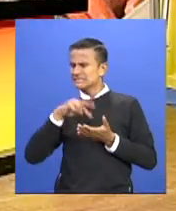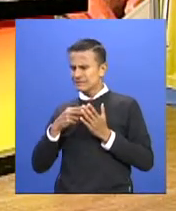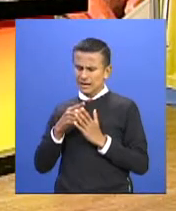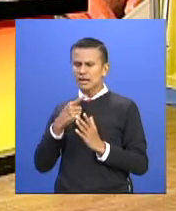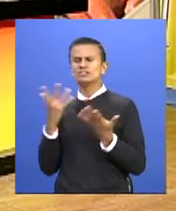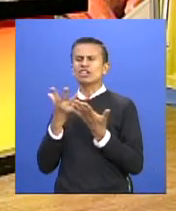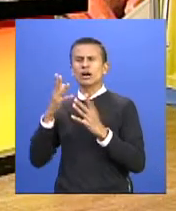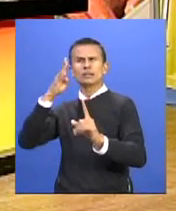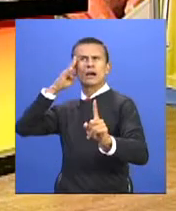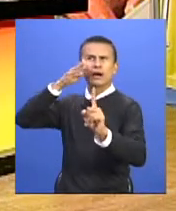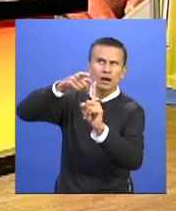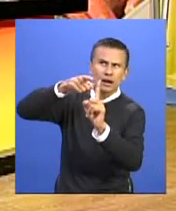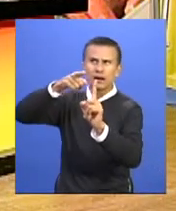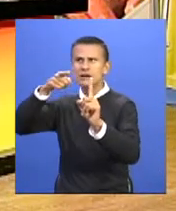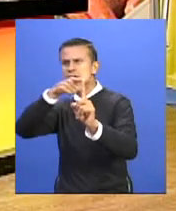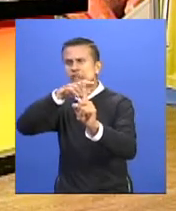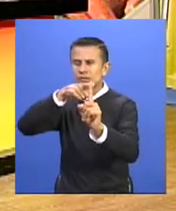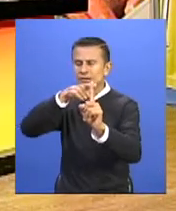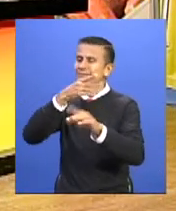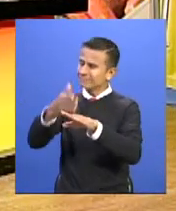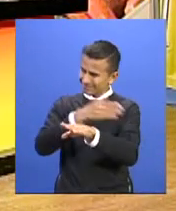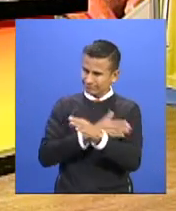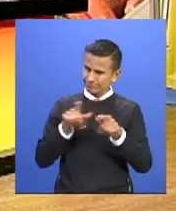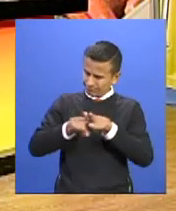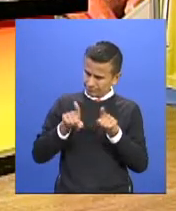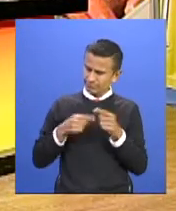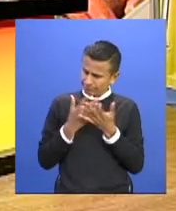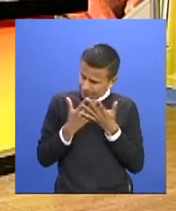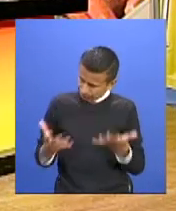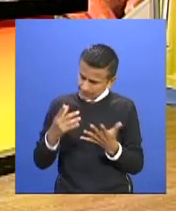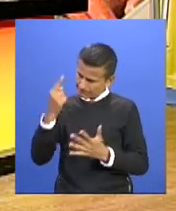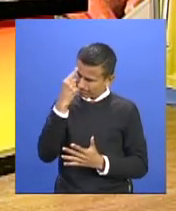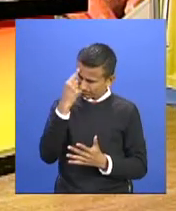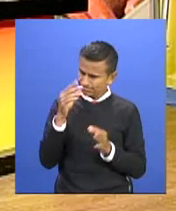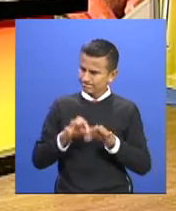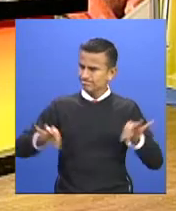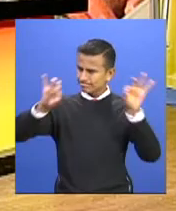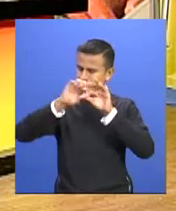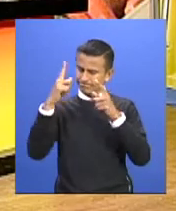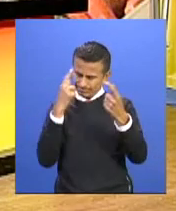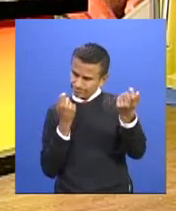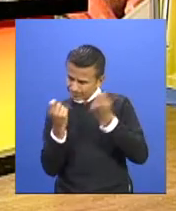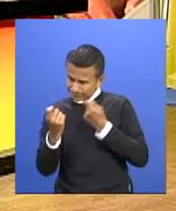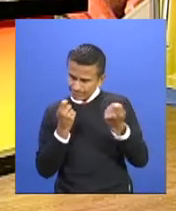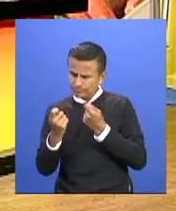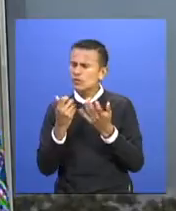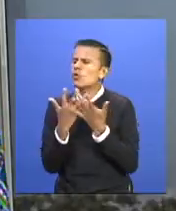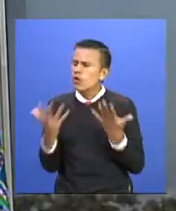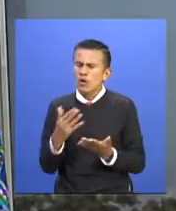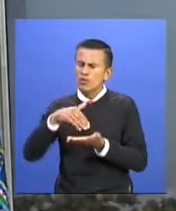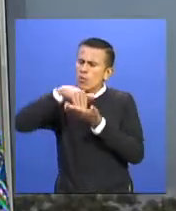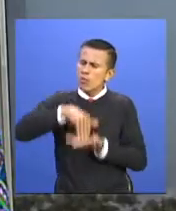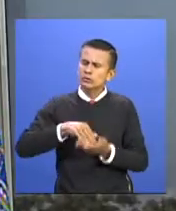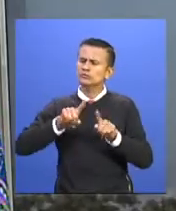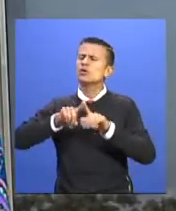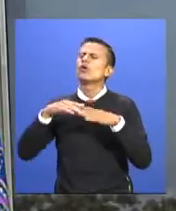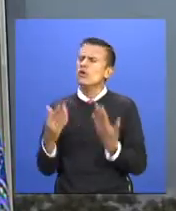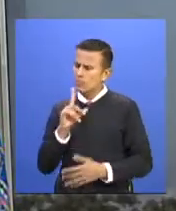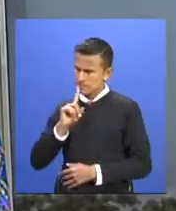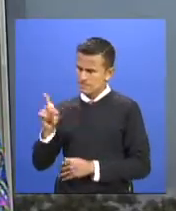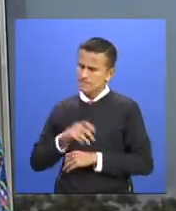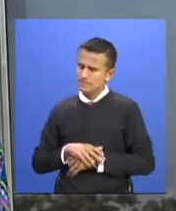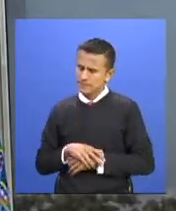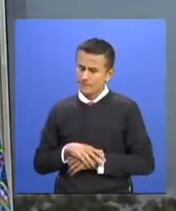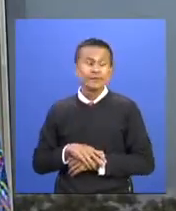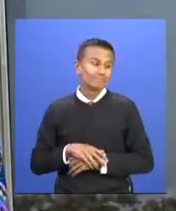hacia dónde, digamos, se orienta. ¿Qué elementos hay que tener en cuenta precisamente para darle un posicionamiento estratégico en una organización?